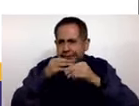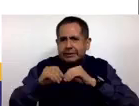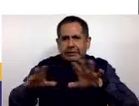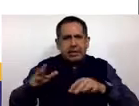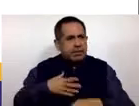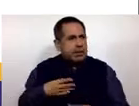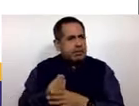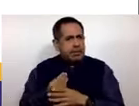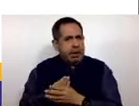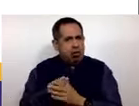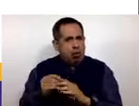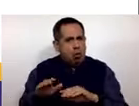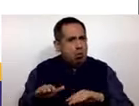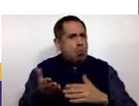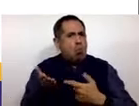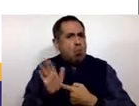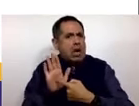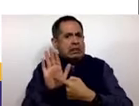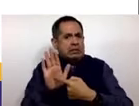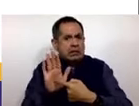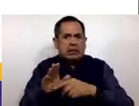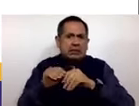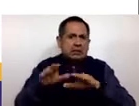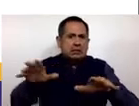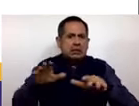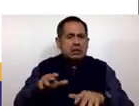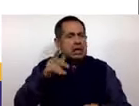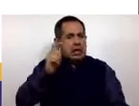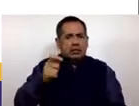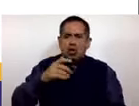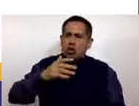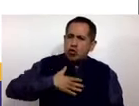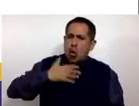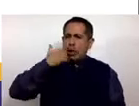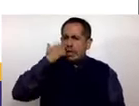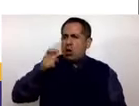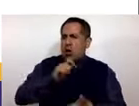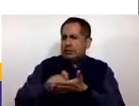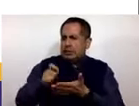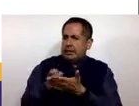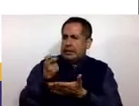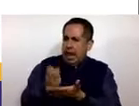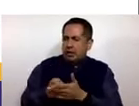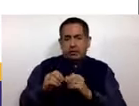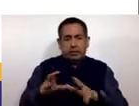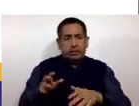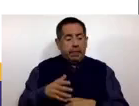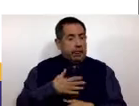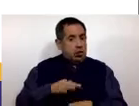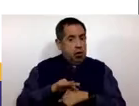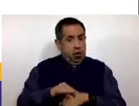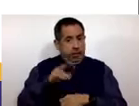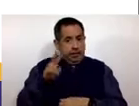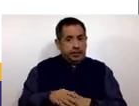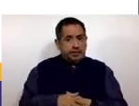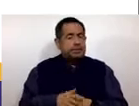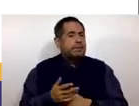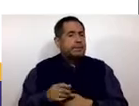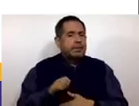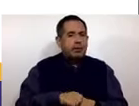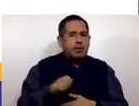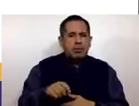privado, y es desde ahí, desde decir yo quiero escribir sobre esto, y yo lo viví, ¿no? Porque a veces una dice, pero ¿a quién le